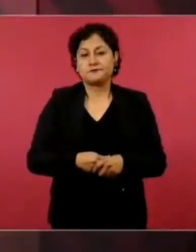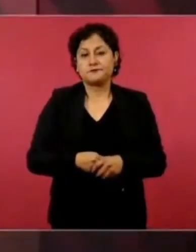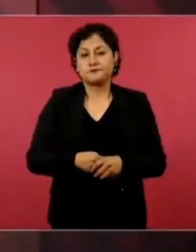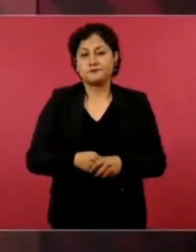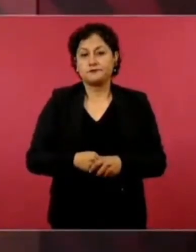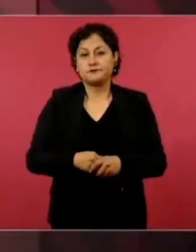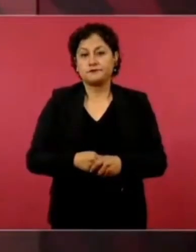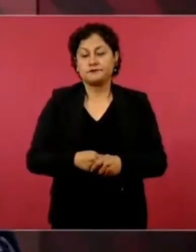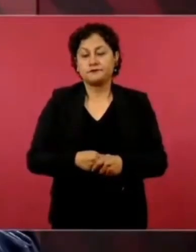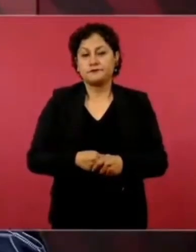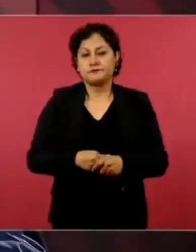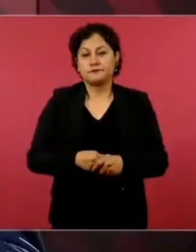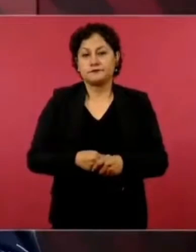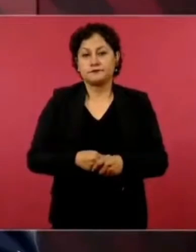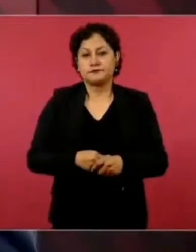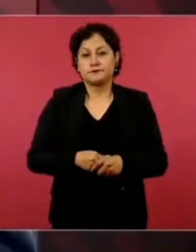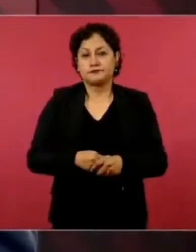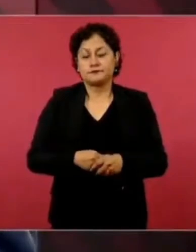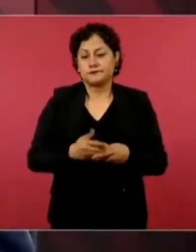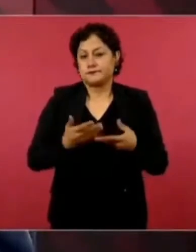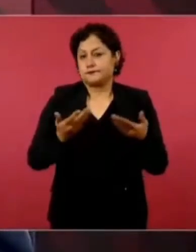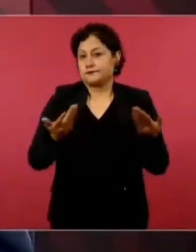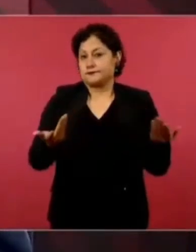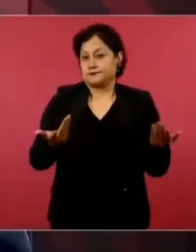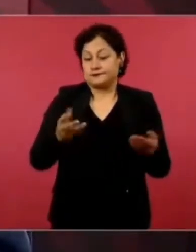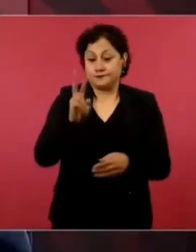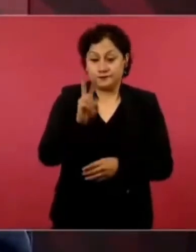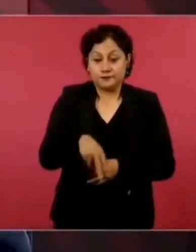Ahora sí que vuelan,